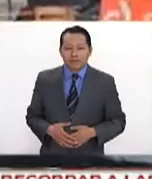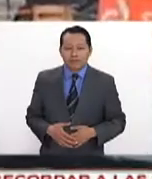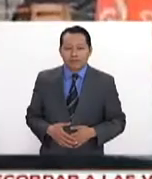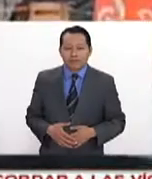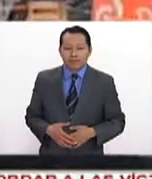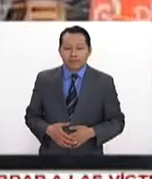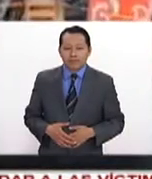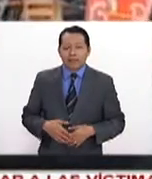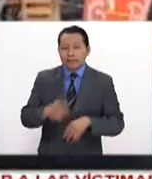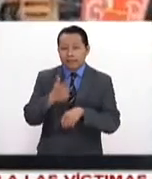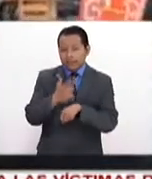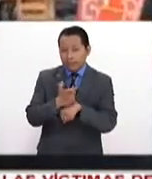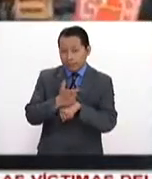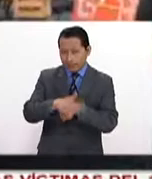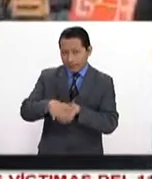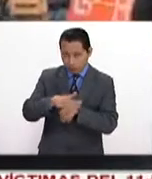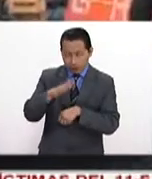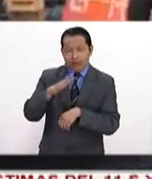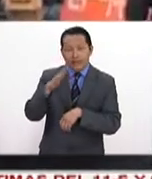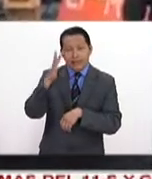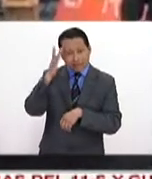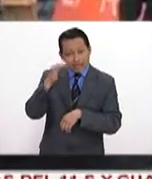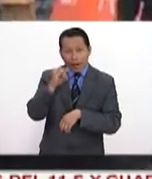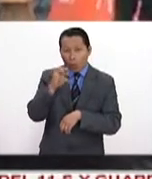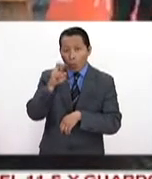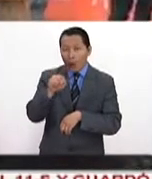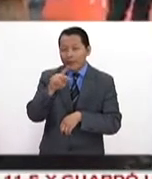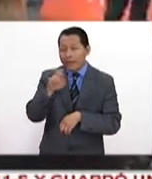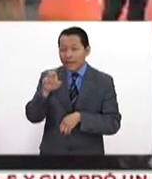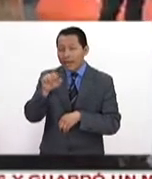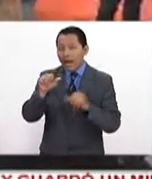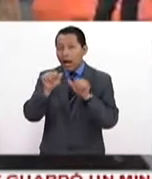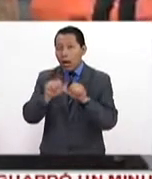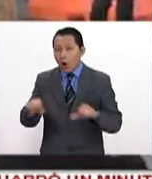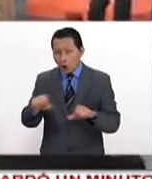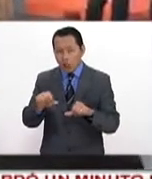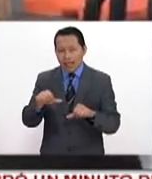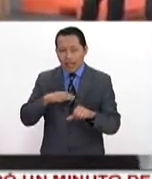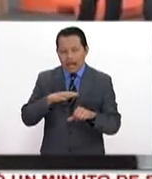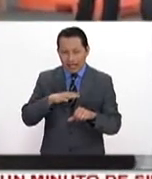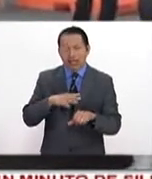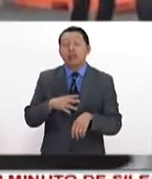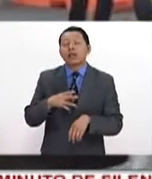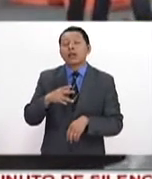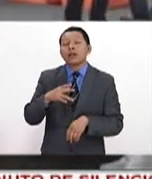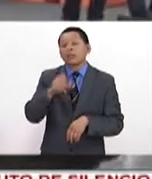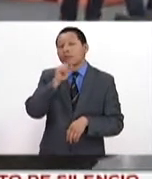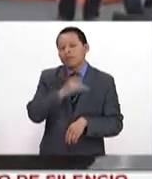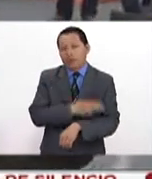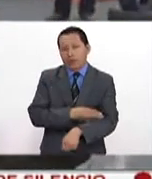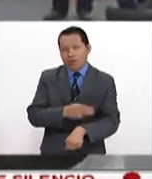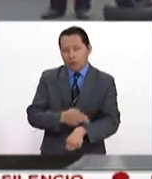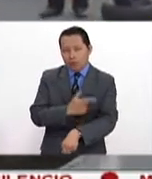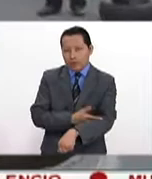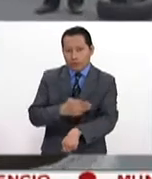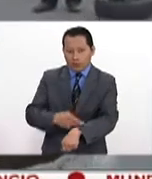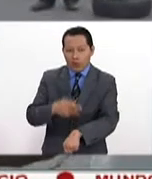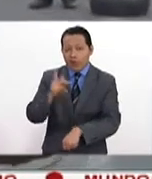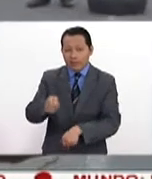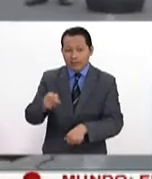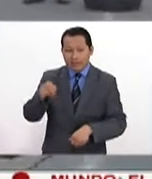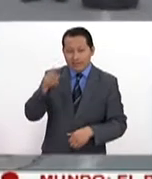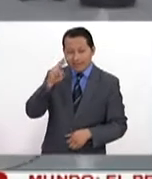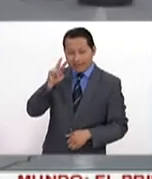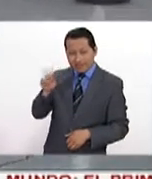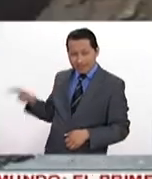Vecinos de la séptima sección de la colonia San Juan de Aragón en la delegación Gustavo Amadero alertaron a las autoridades sobre la formación de un socavón de 4